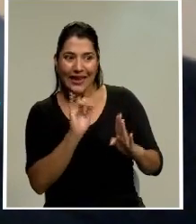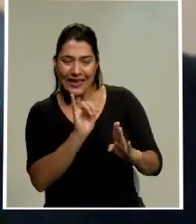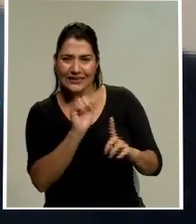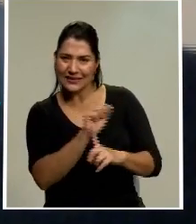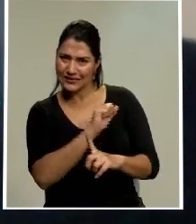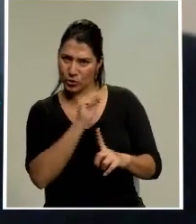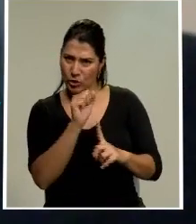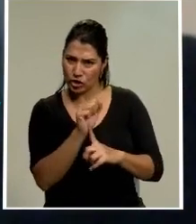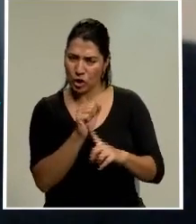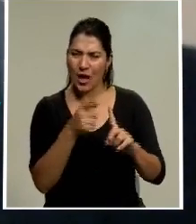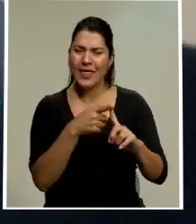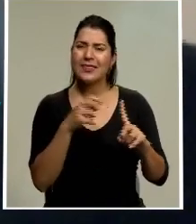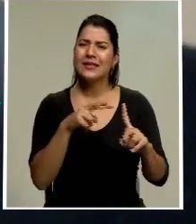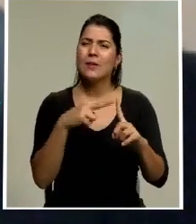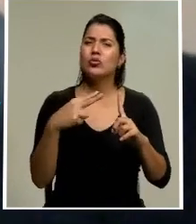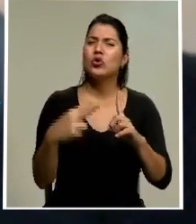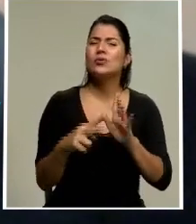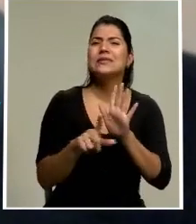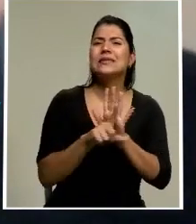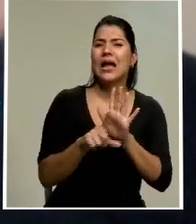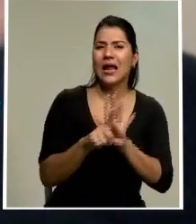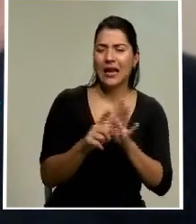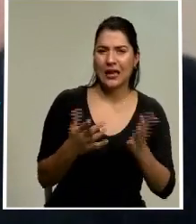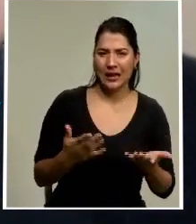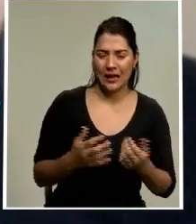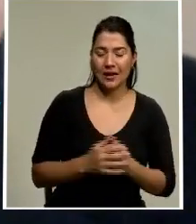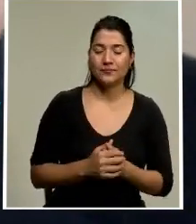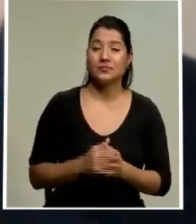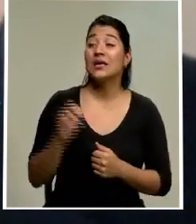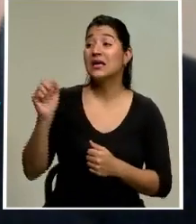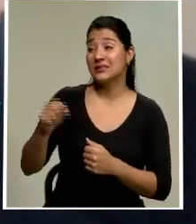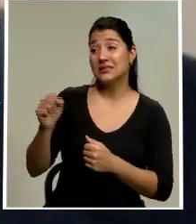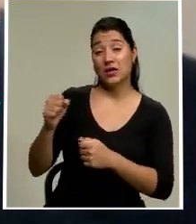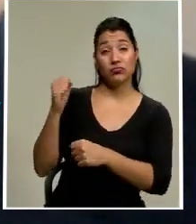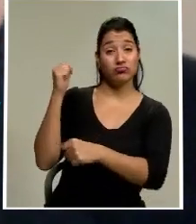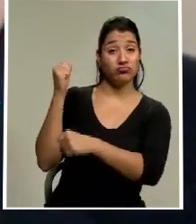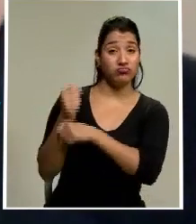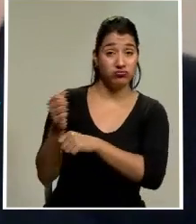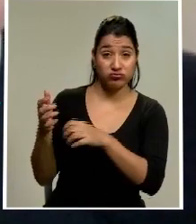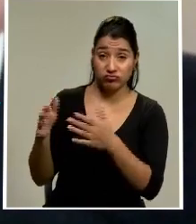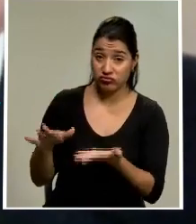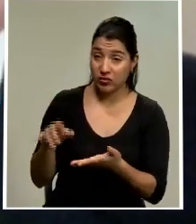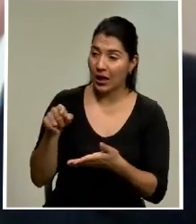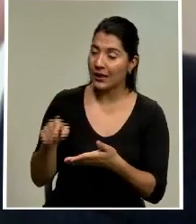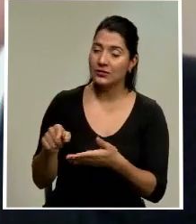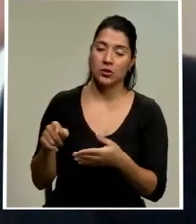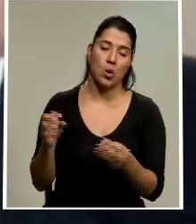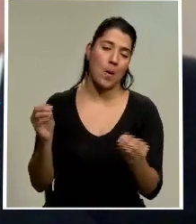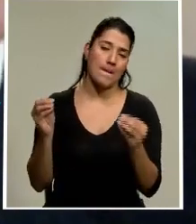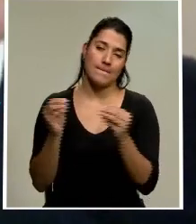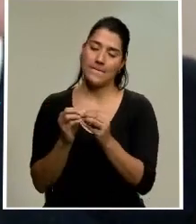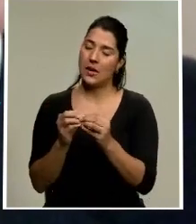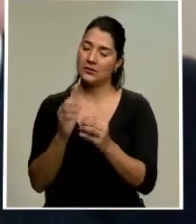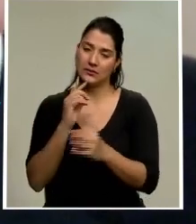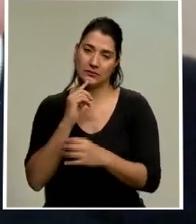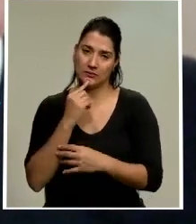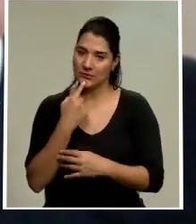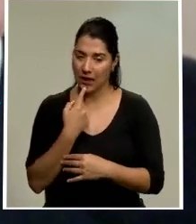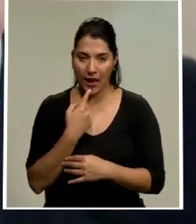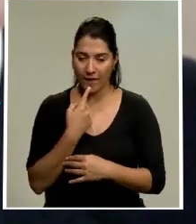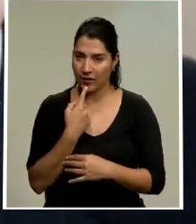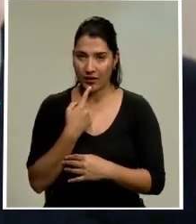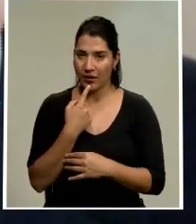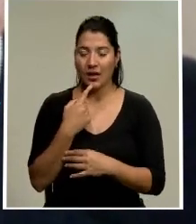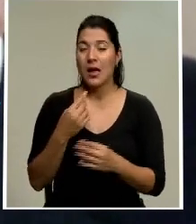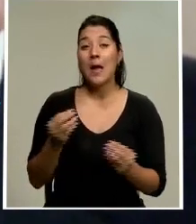Sí, efectivamente el homicidio es el delito más grave, ¿verdad? Especialmente el